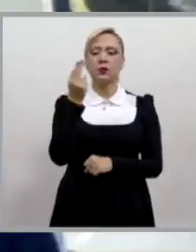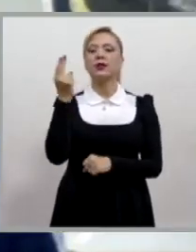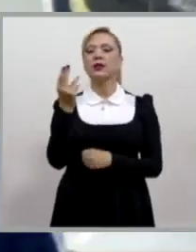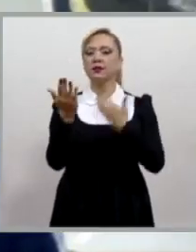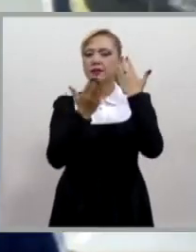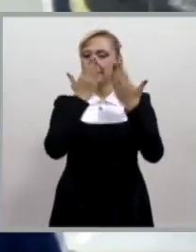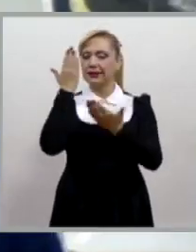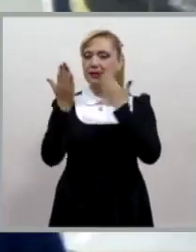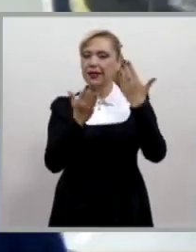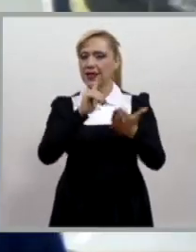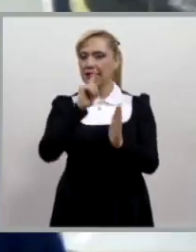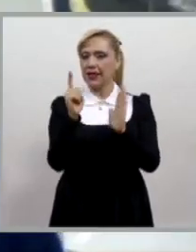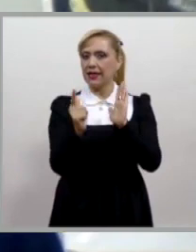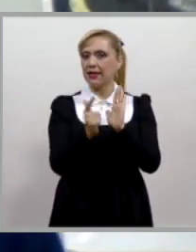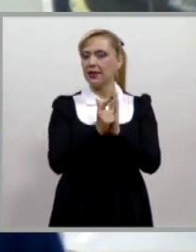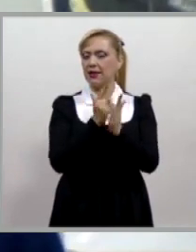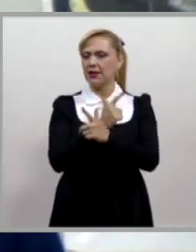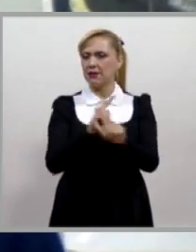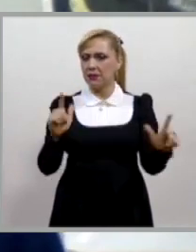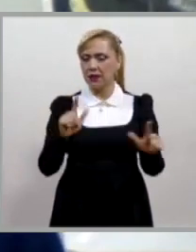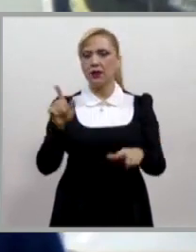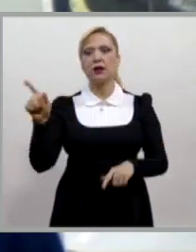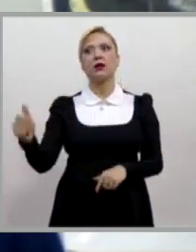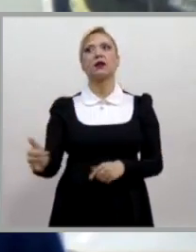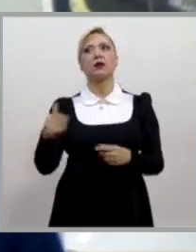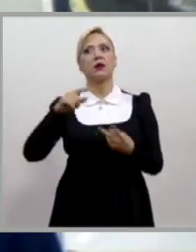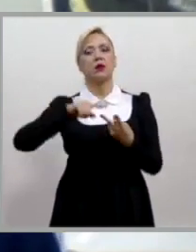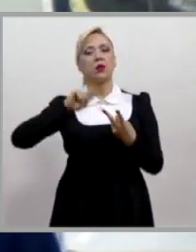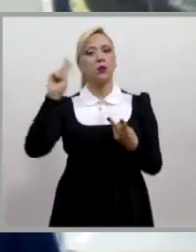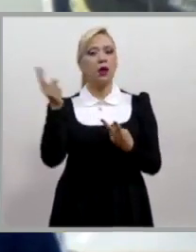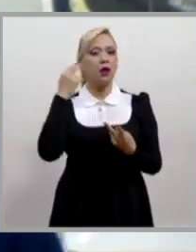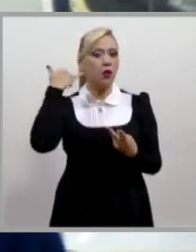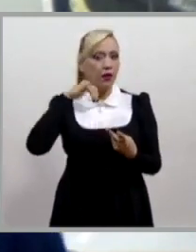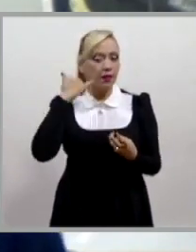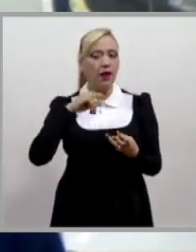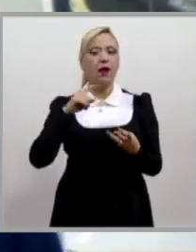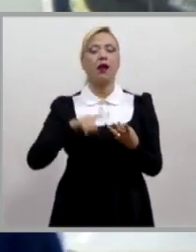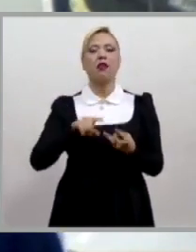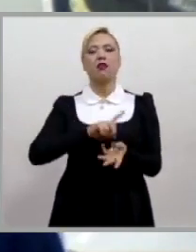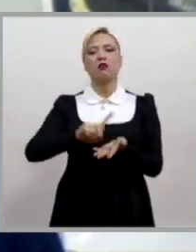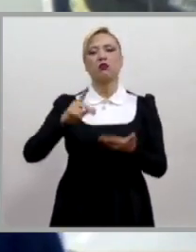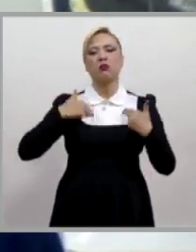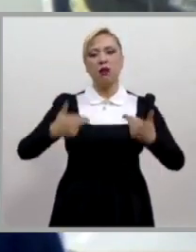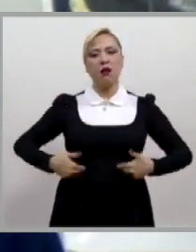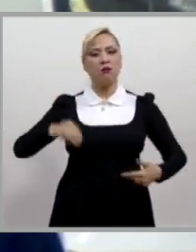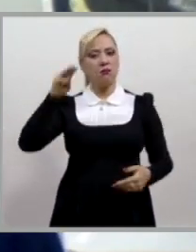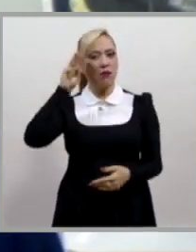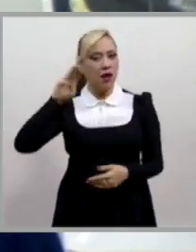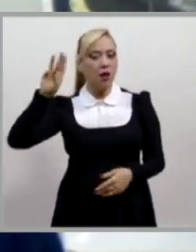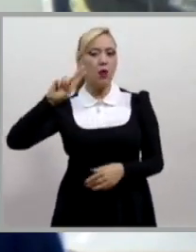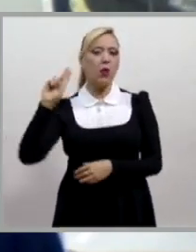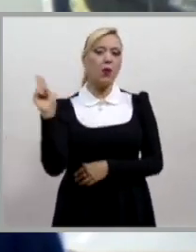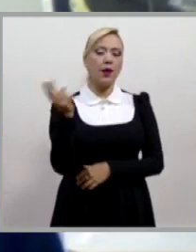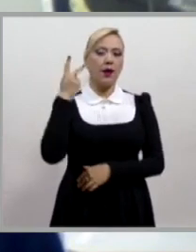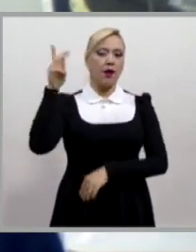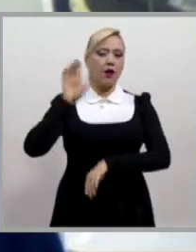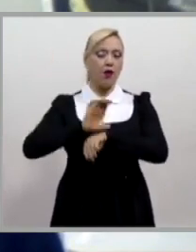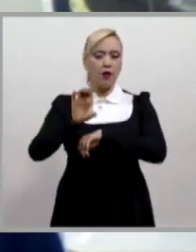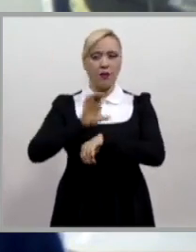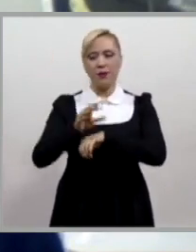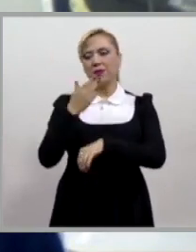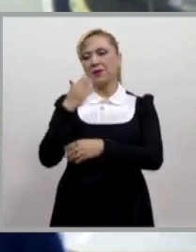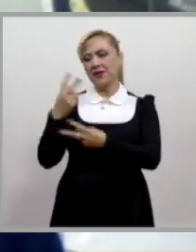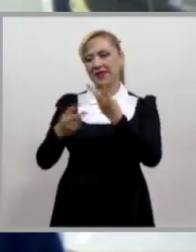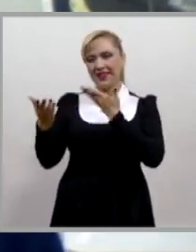Monterrey. Es abogada por la Universidad Autónoma de Yucatán y maestra en Derechos Humanos y Democratización por la Universidad Externada de Colombia.